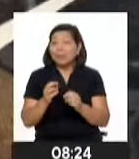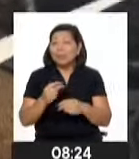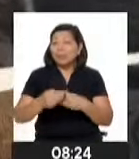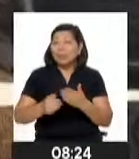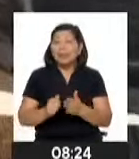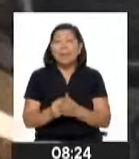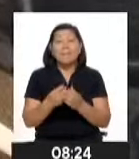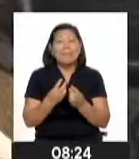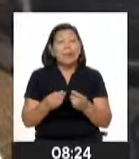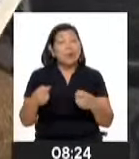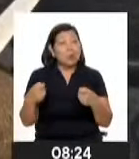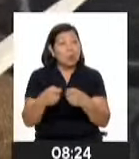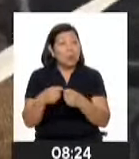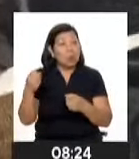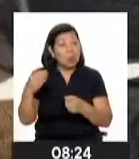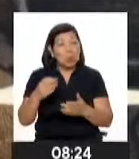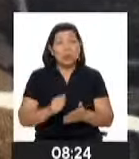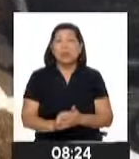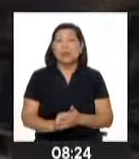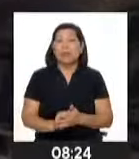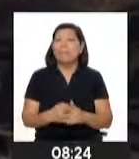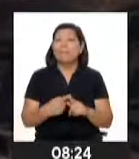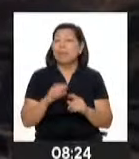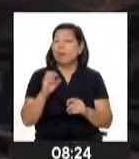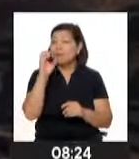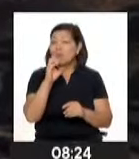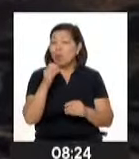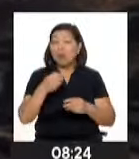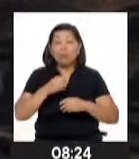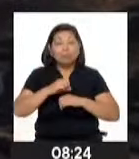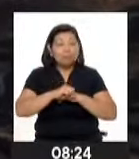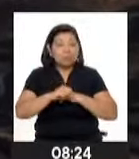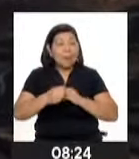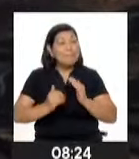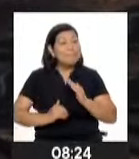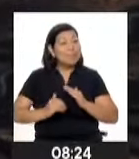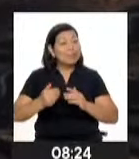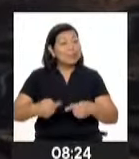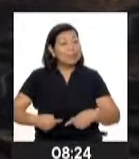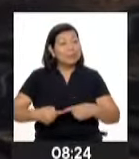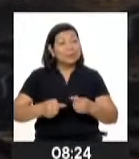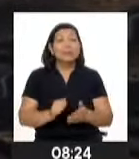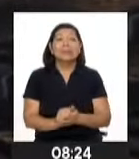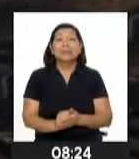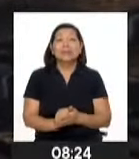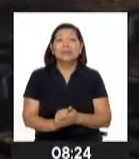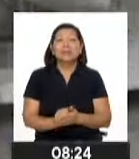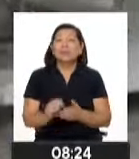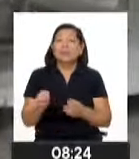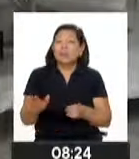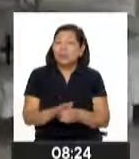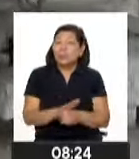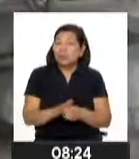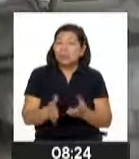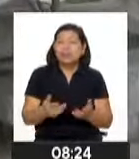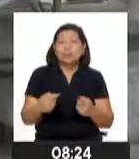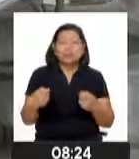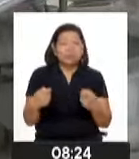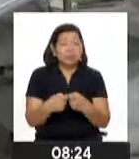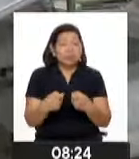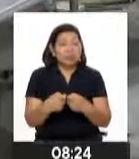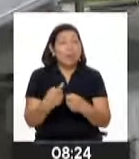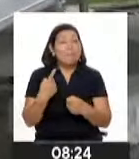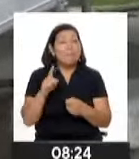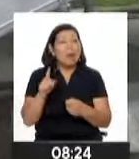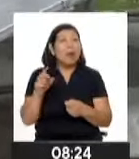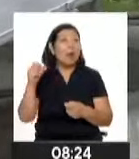en la matriz eléctrica. De esta manera se busca promover una mayor competencia en el abastecimiento de energía para el